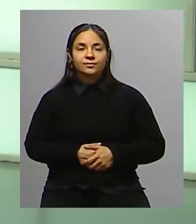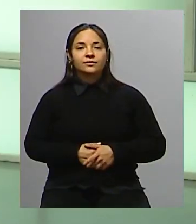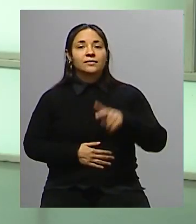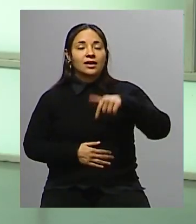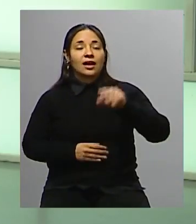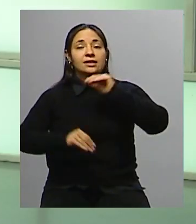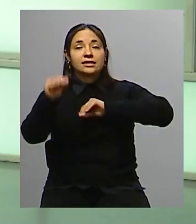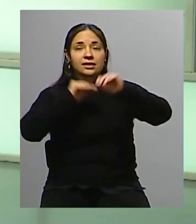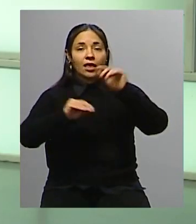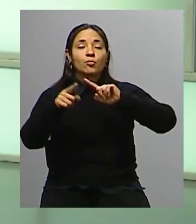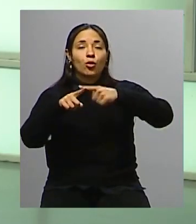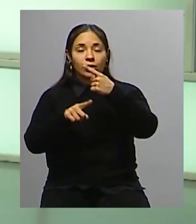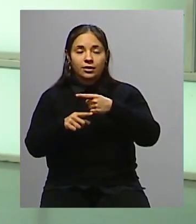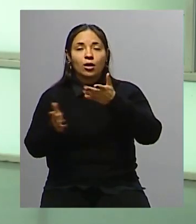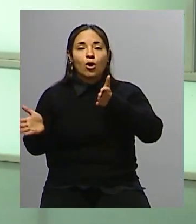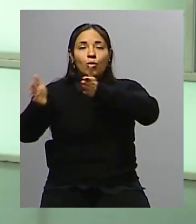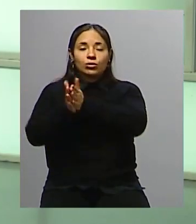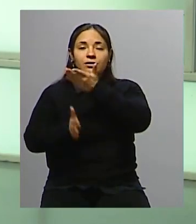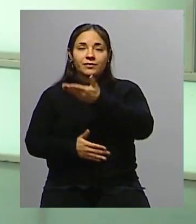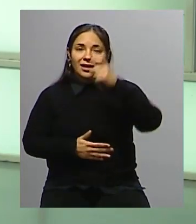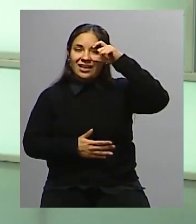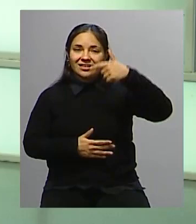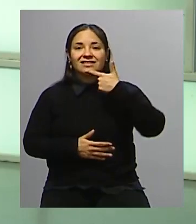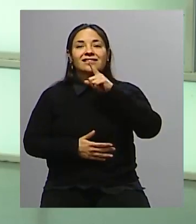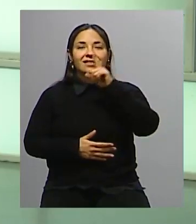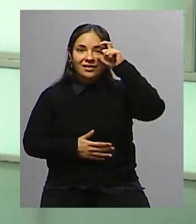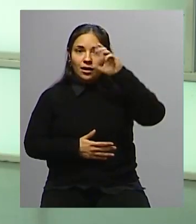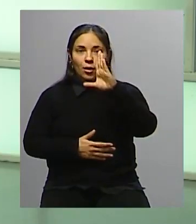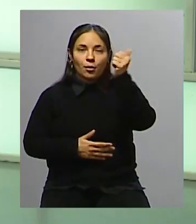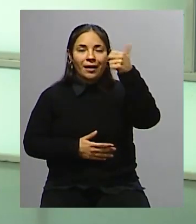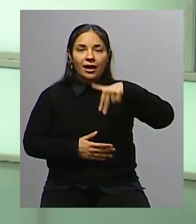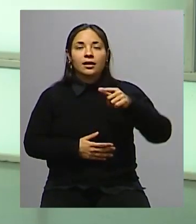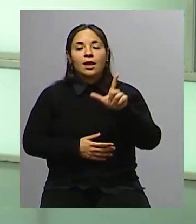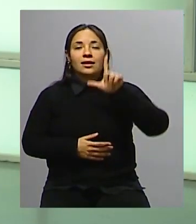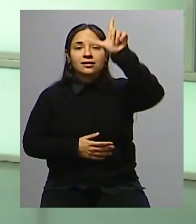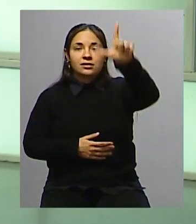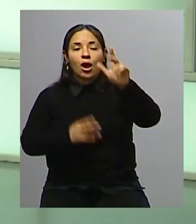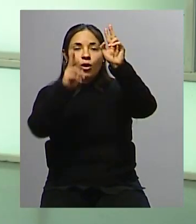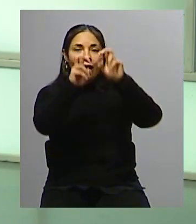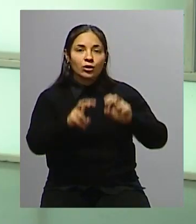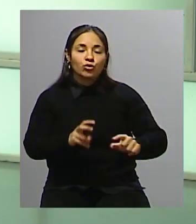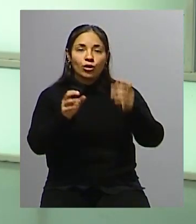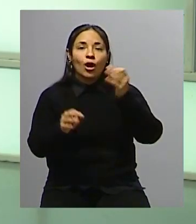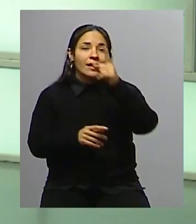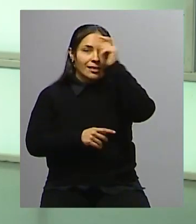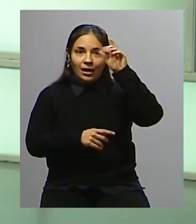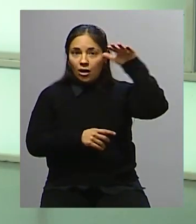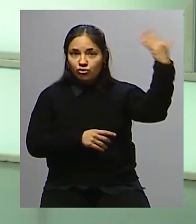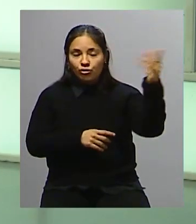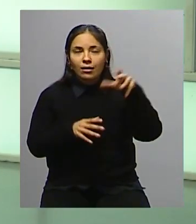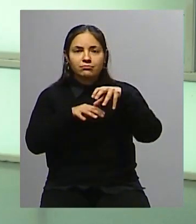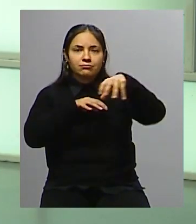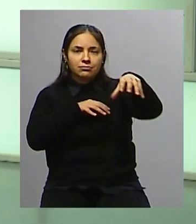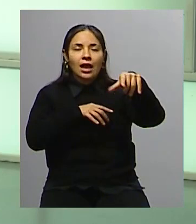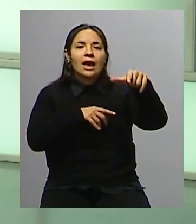Estamos aquí en Chat Político con Esteban Escucharelo, licenciado en Estudios Internacionales, coordinador del área de migraciones del